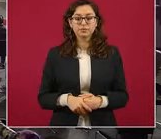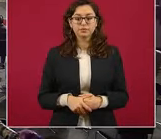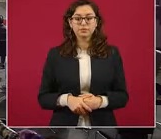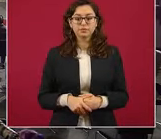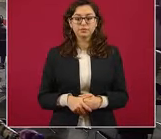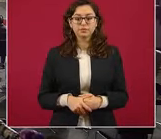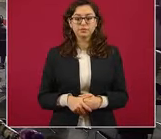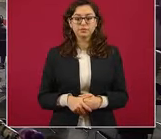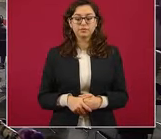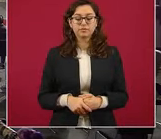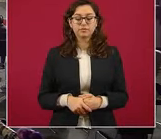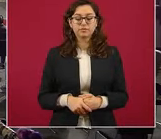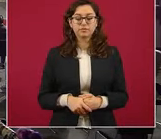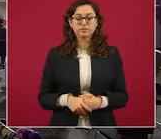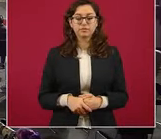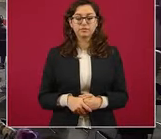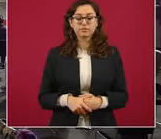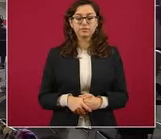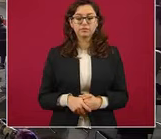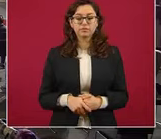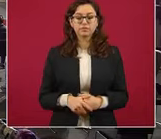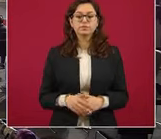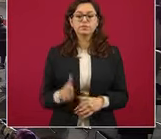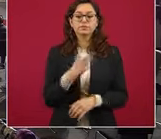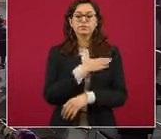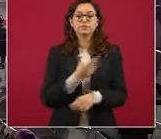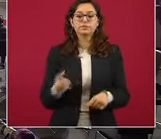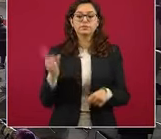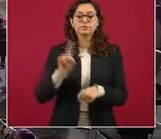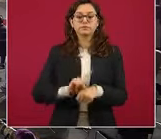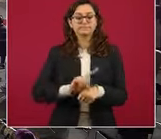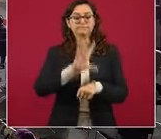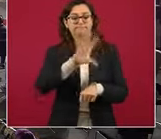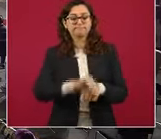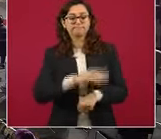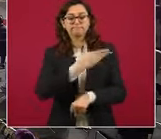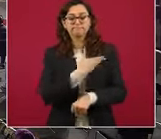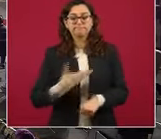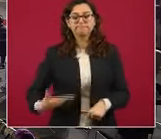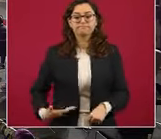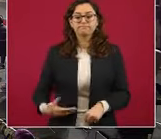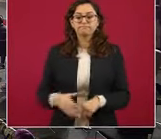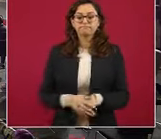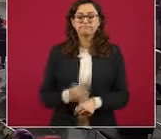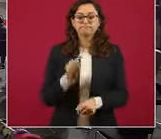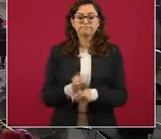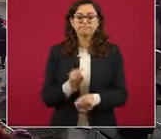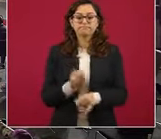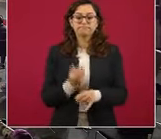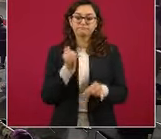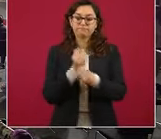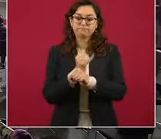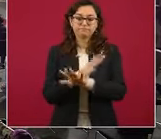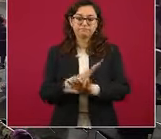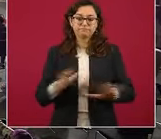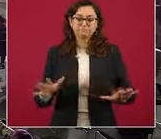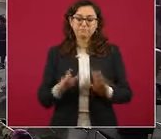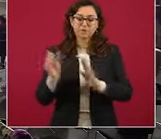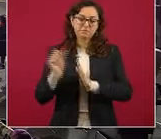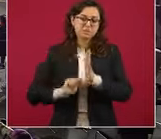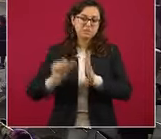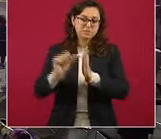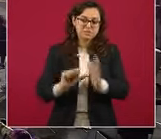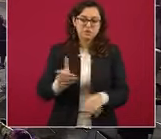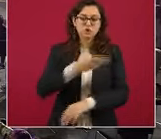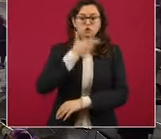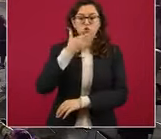Sí, es que no jala. Muy buenos días, con su permiso, señor presidente. Vamos a empezar con el informe mensual. En